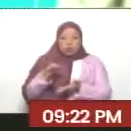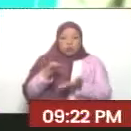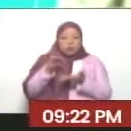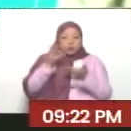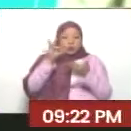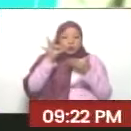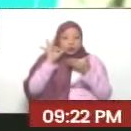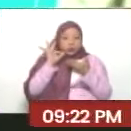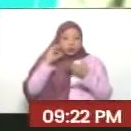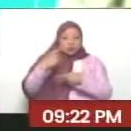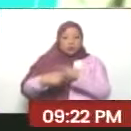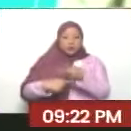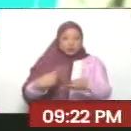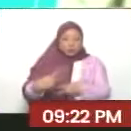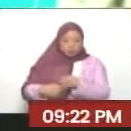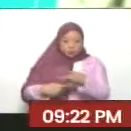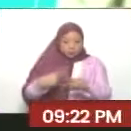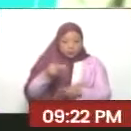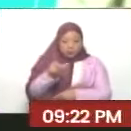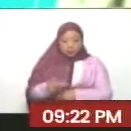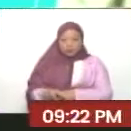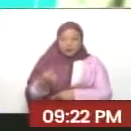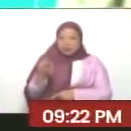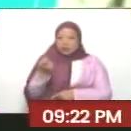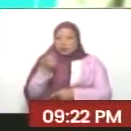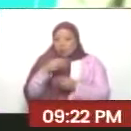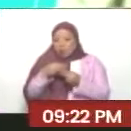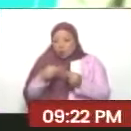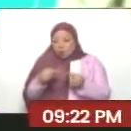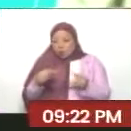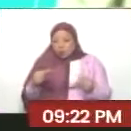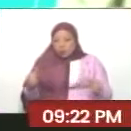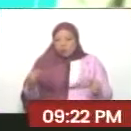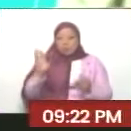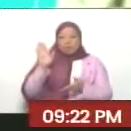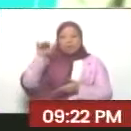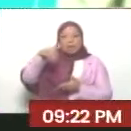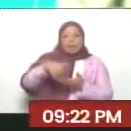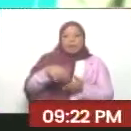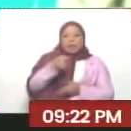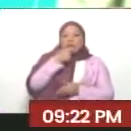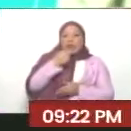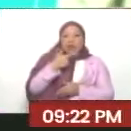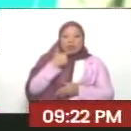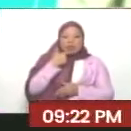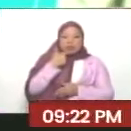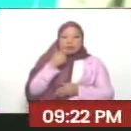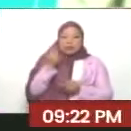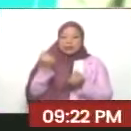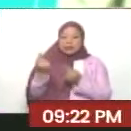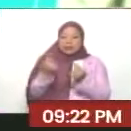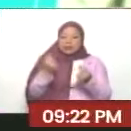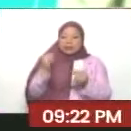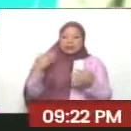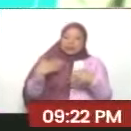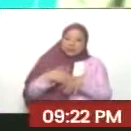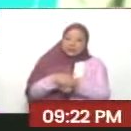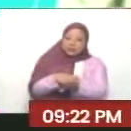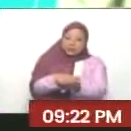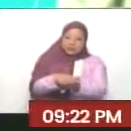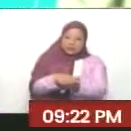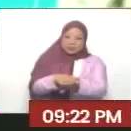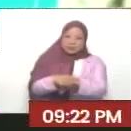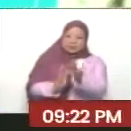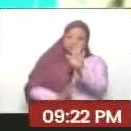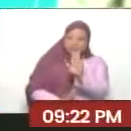cafeceras, productores de la tierra, Miranda es una potencia económica integral,